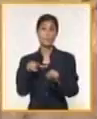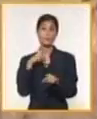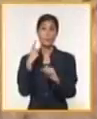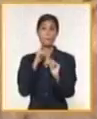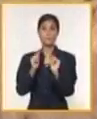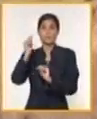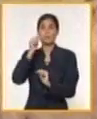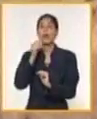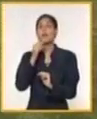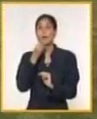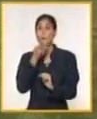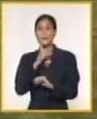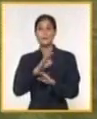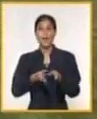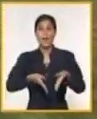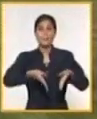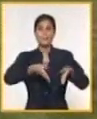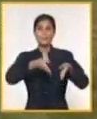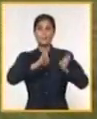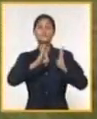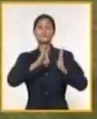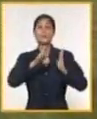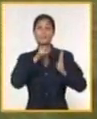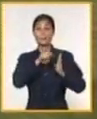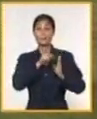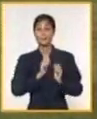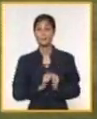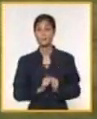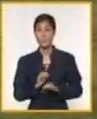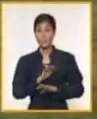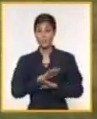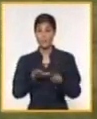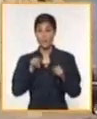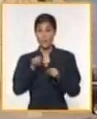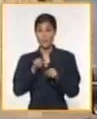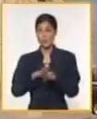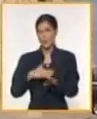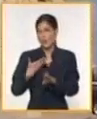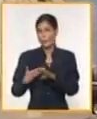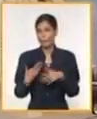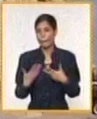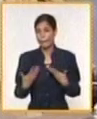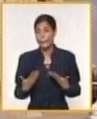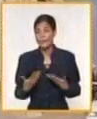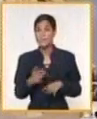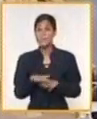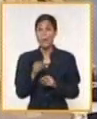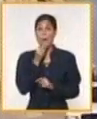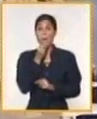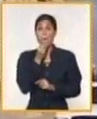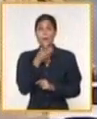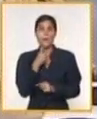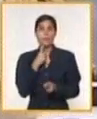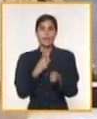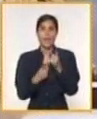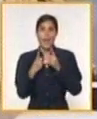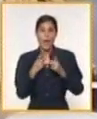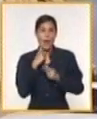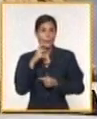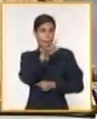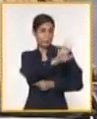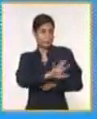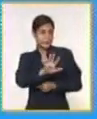destruya el programa nuclear de Irán. Esto se produce después de que el Pentágono anunciara que estaba desplegando capacidades adicionales en Medio Oriente, con